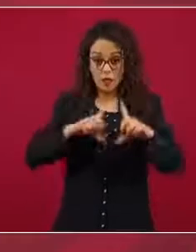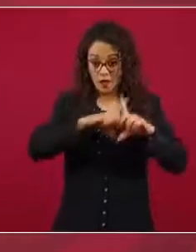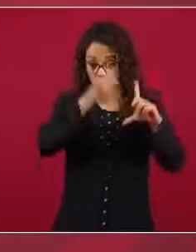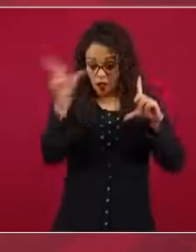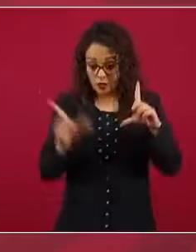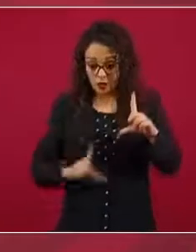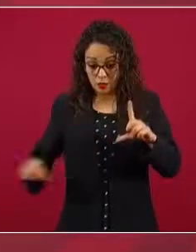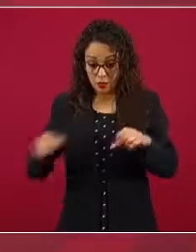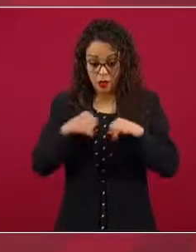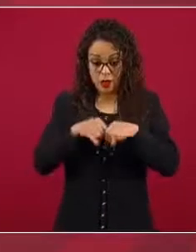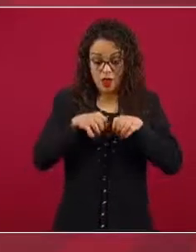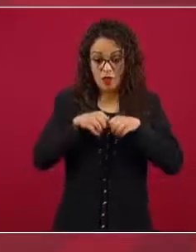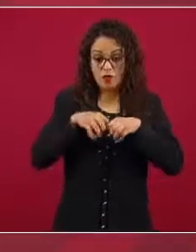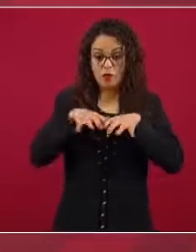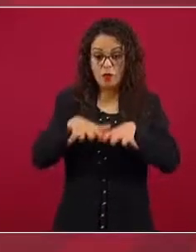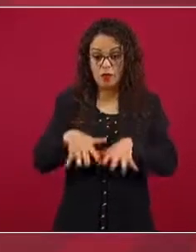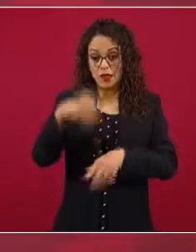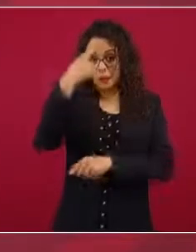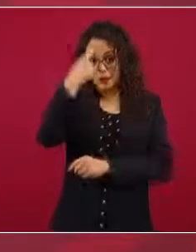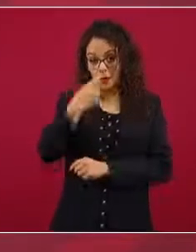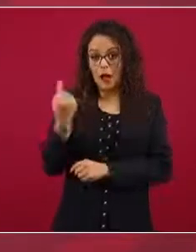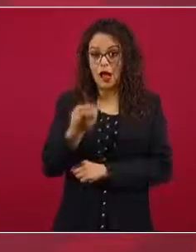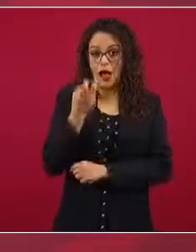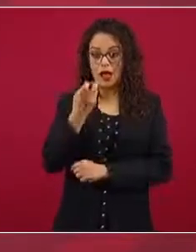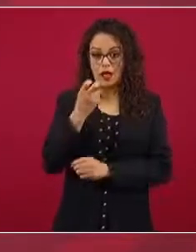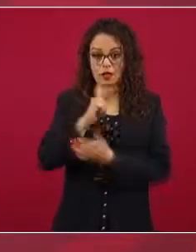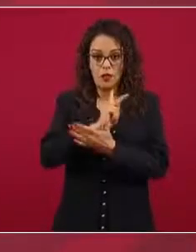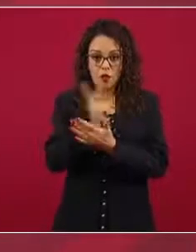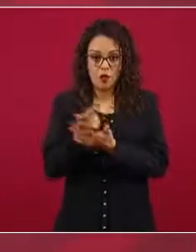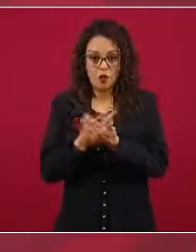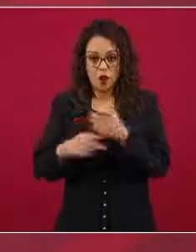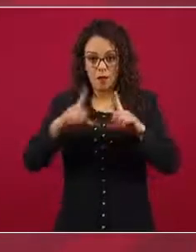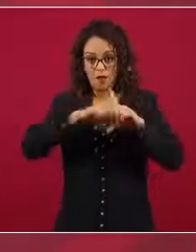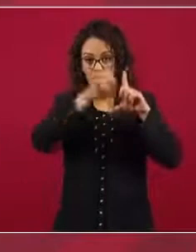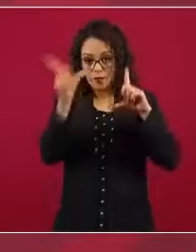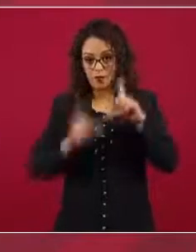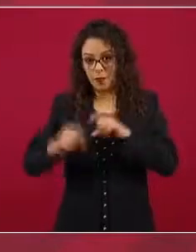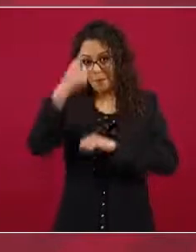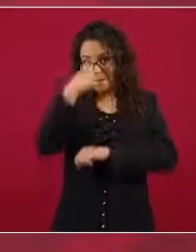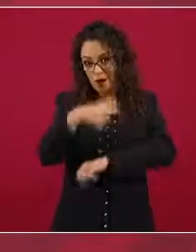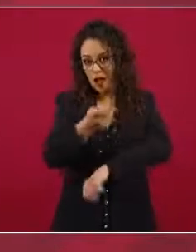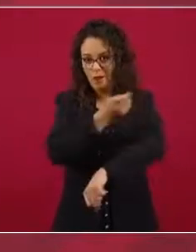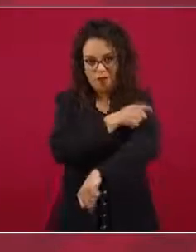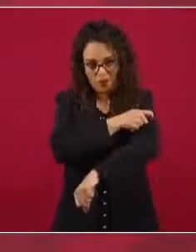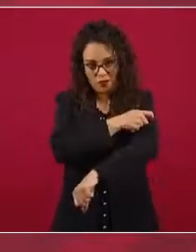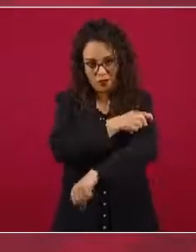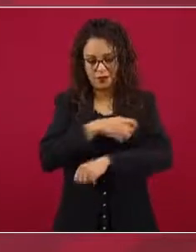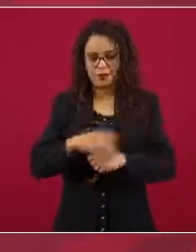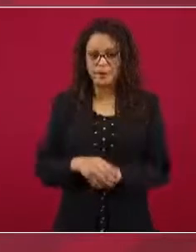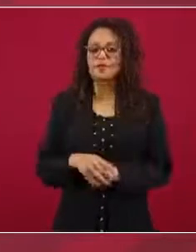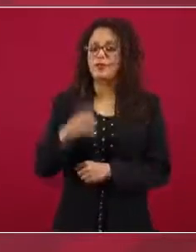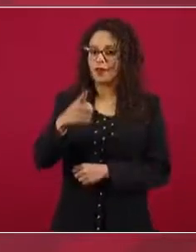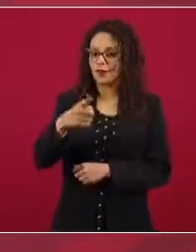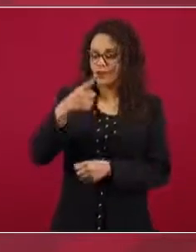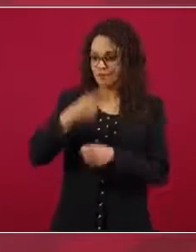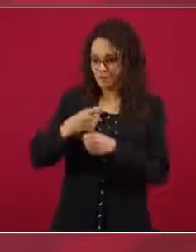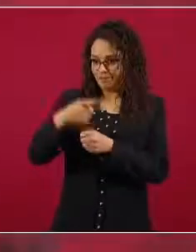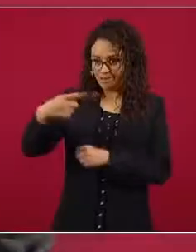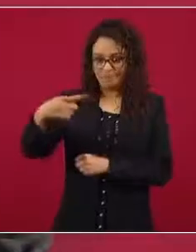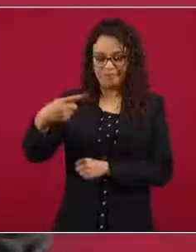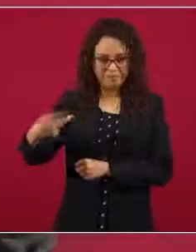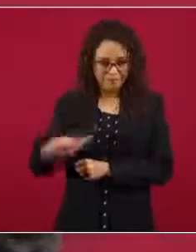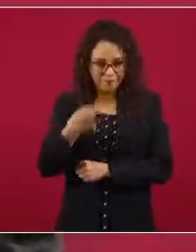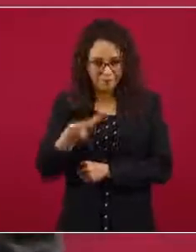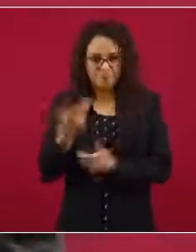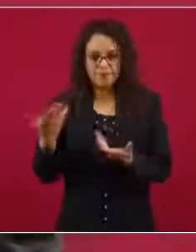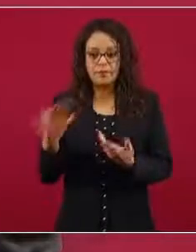de información para el Programa Nacional de Vacunación. Regreso a mi primer comentario, a la primera pregunta. El